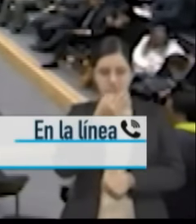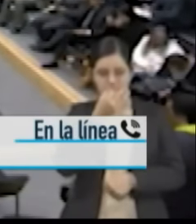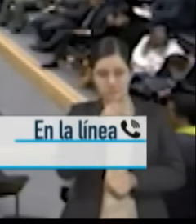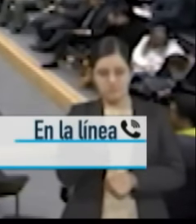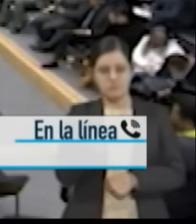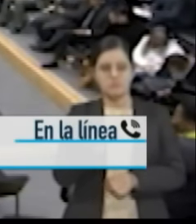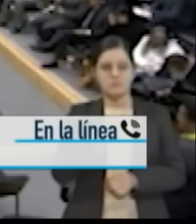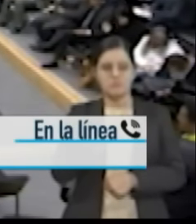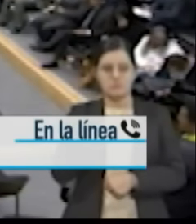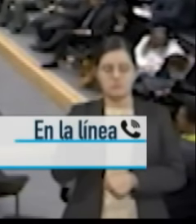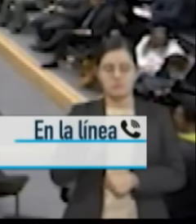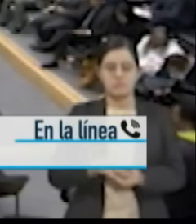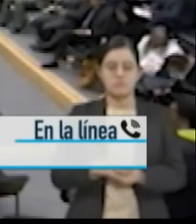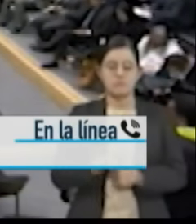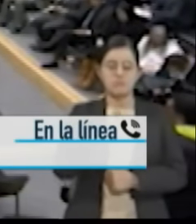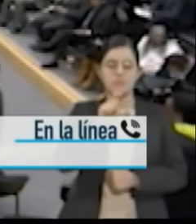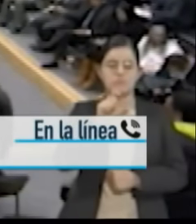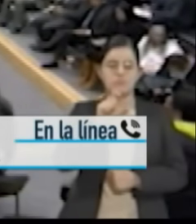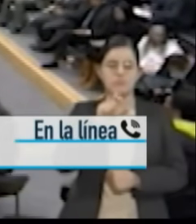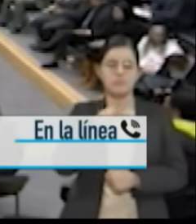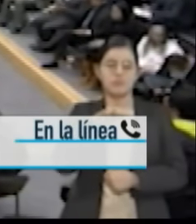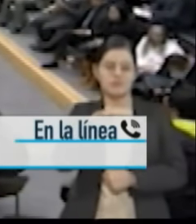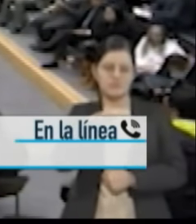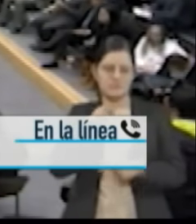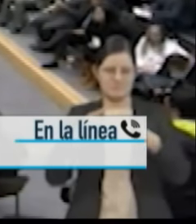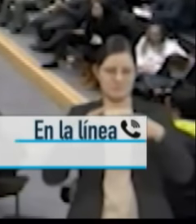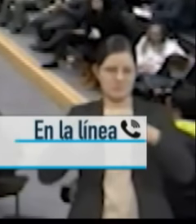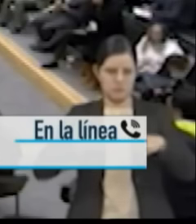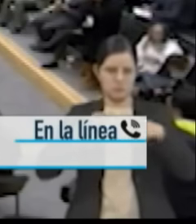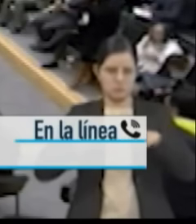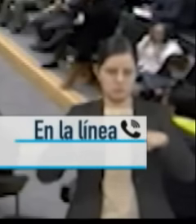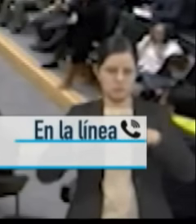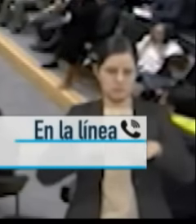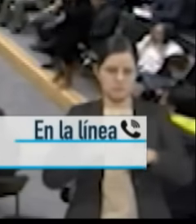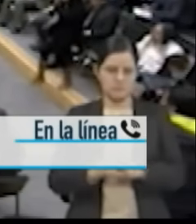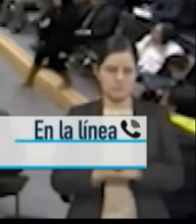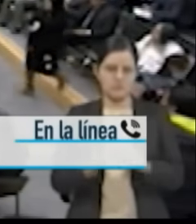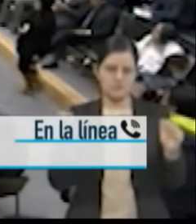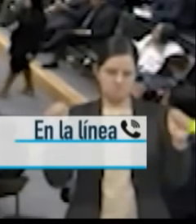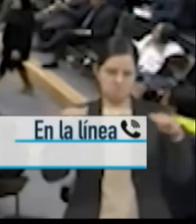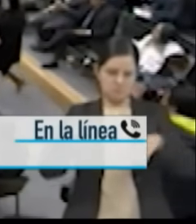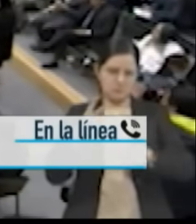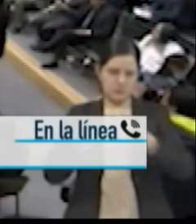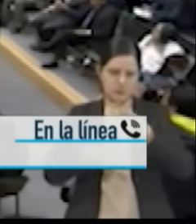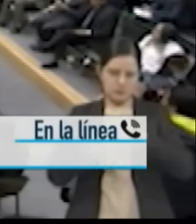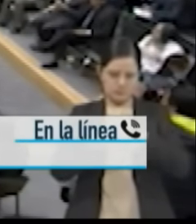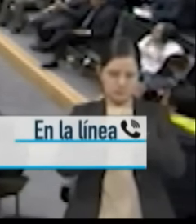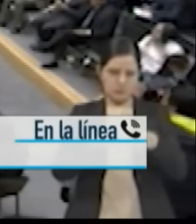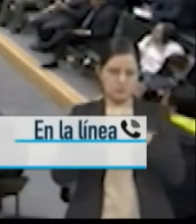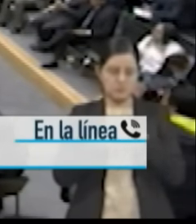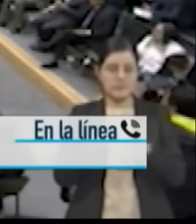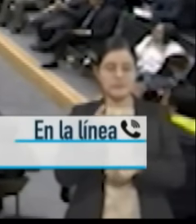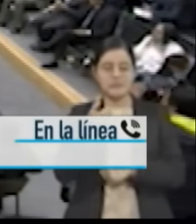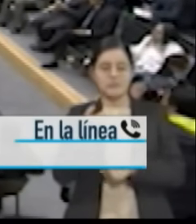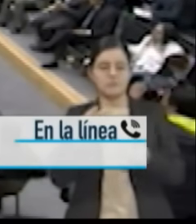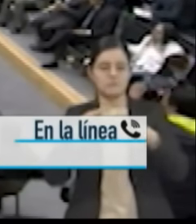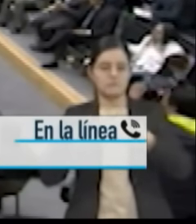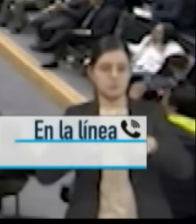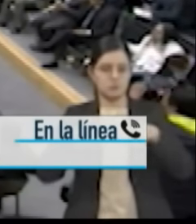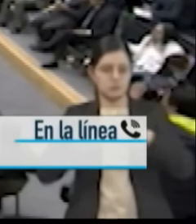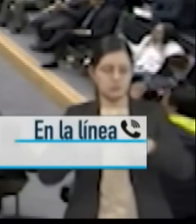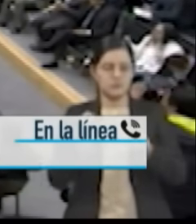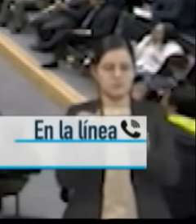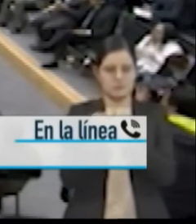un hasta aquí, porque si los propios partidos o sus candidatos o sus precandidatos obstaculizan la labor